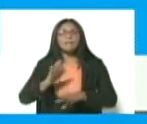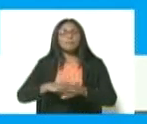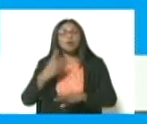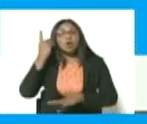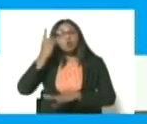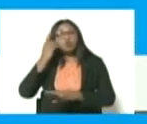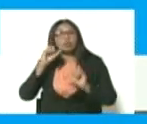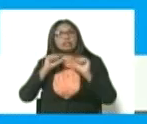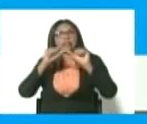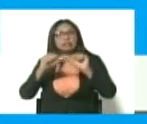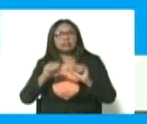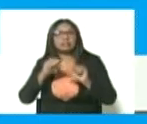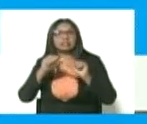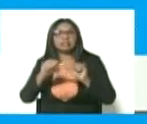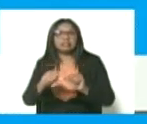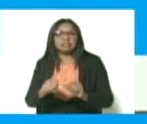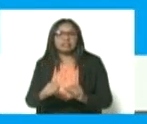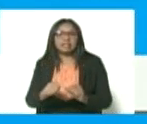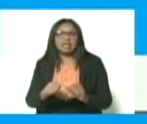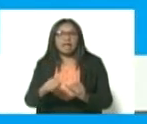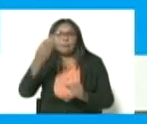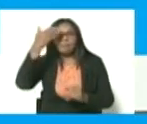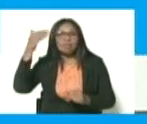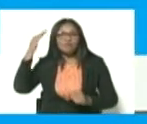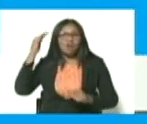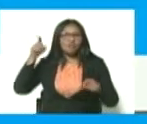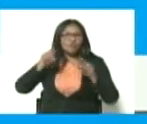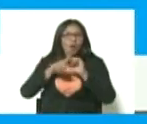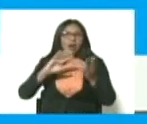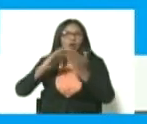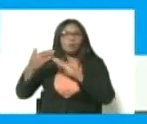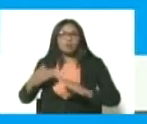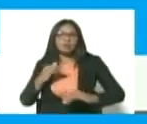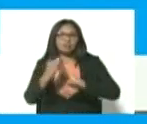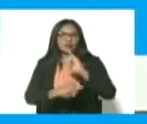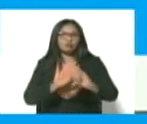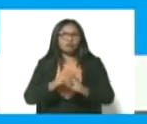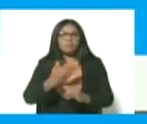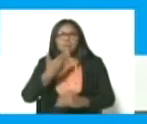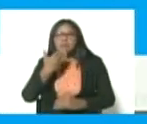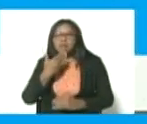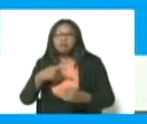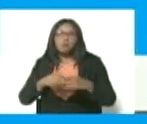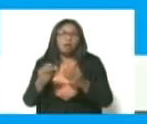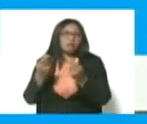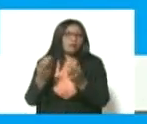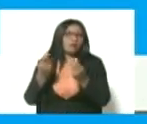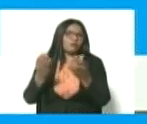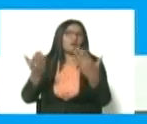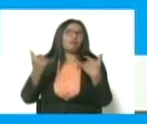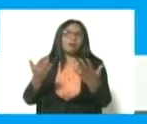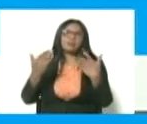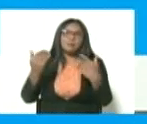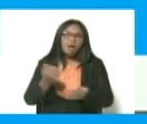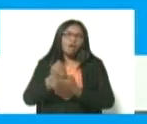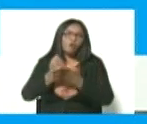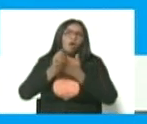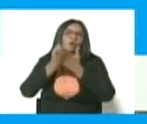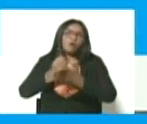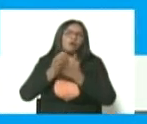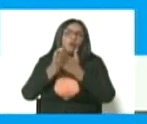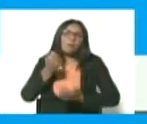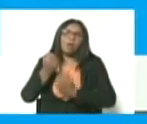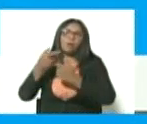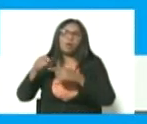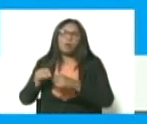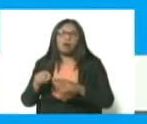siga estafando a la comunidad internacional como la estafa. Pidiendo dinero y dinero y dinero y dinero. ¿Y dónde marcha